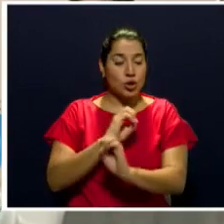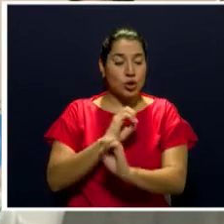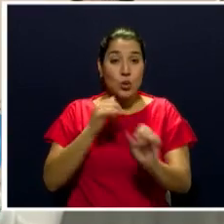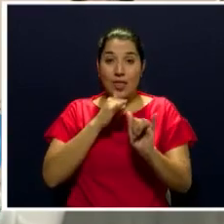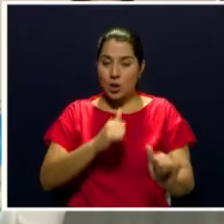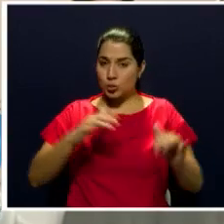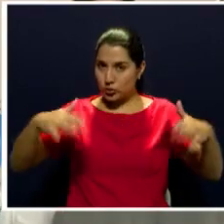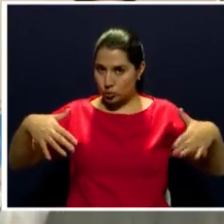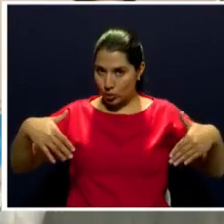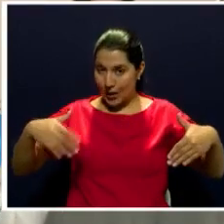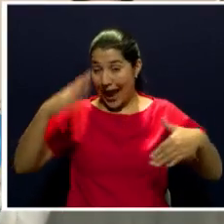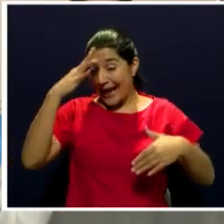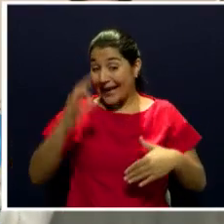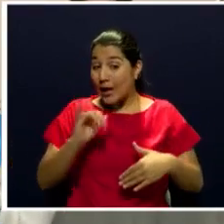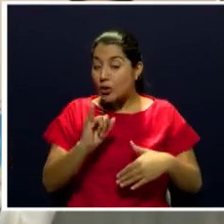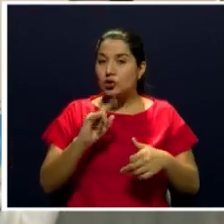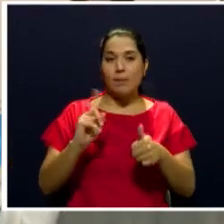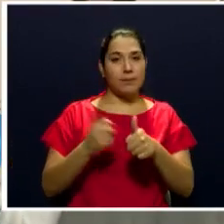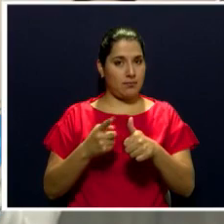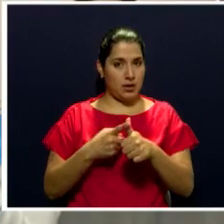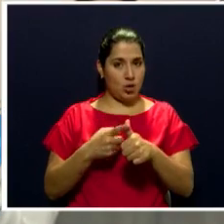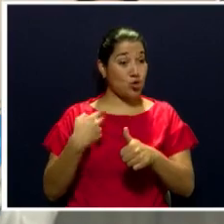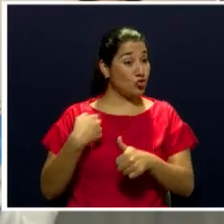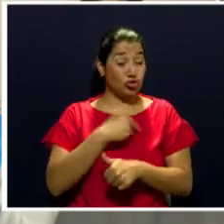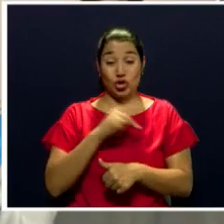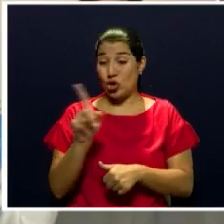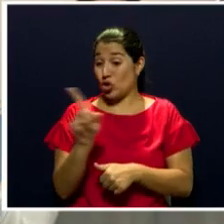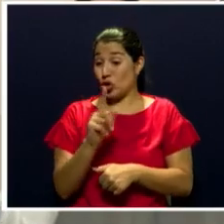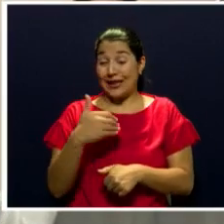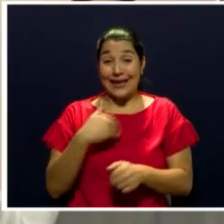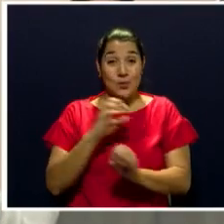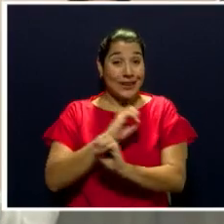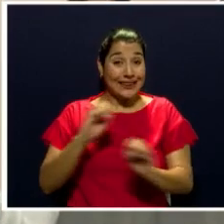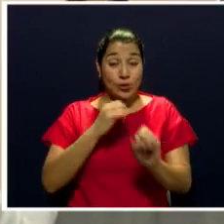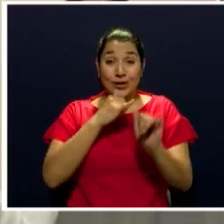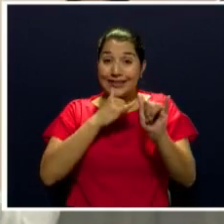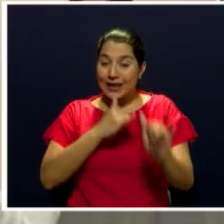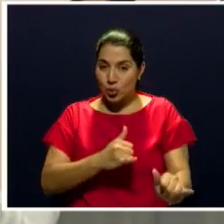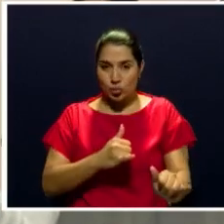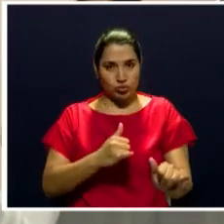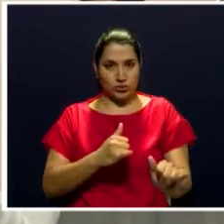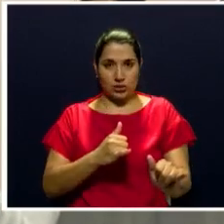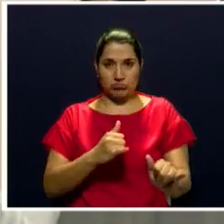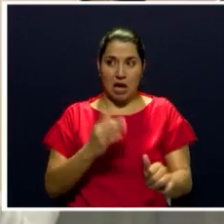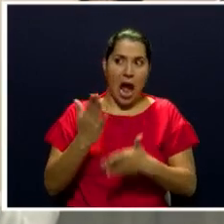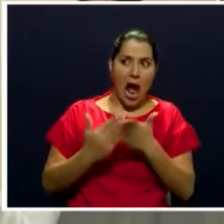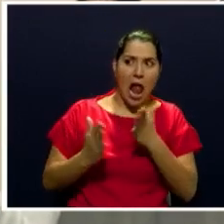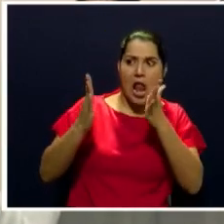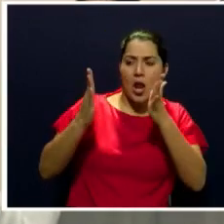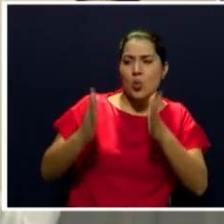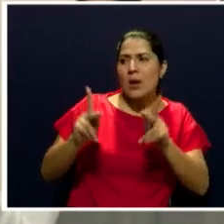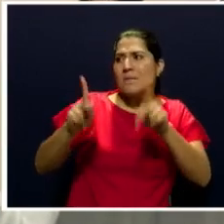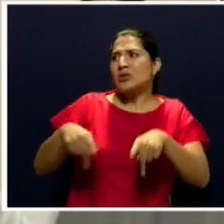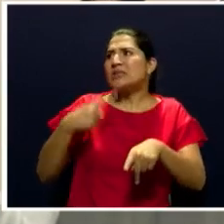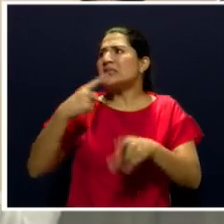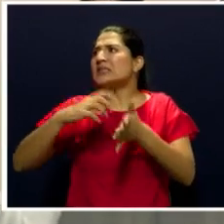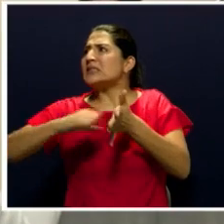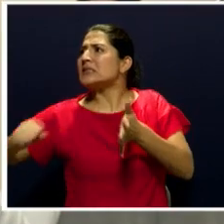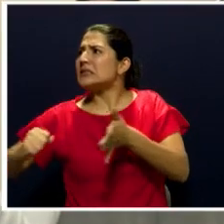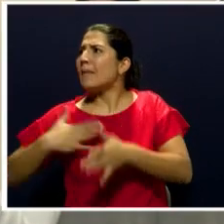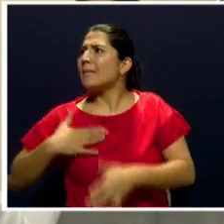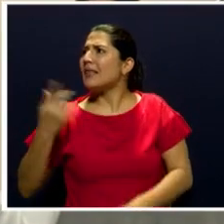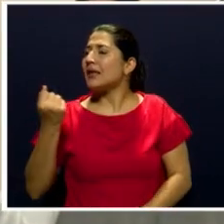Creo que eso es lo primero de poner en perspectiva. No tenemos ninguna denuncia puntual de una persona a la que se le haya hecho un embargo de su bono